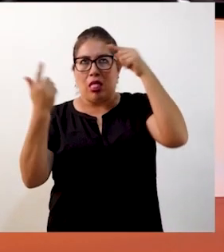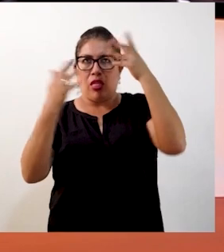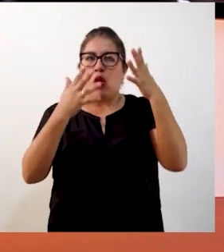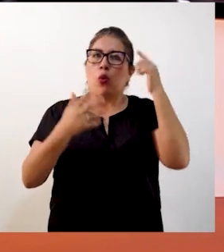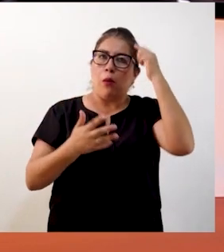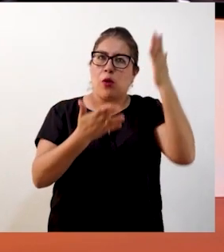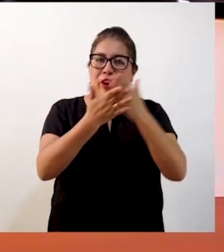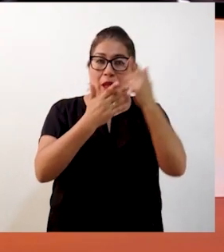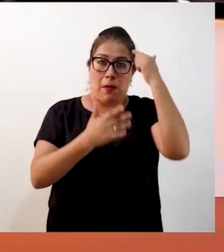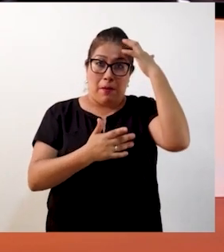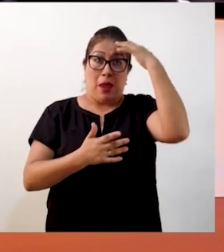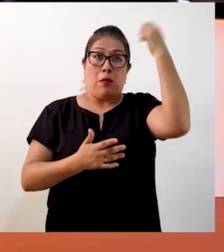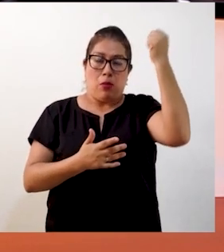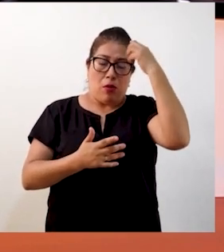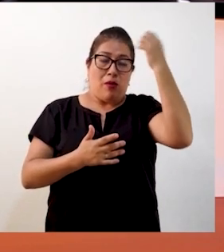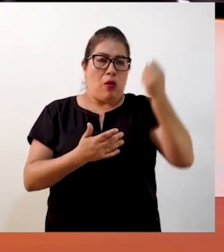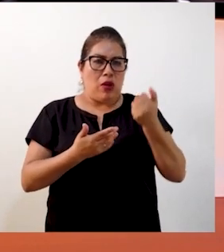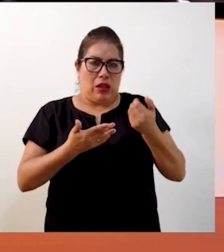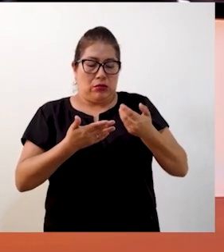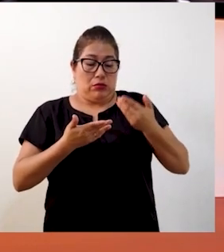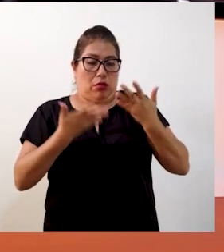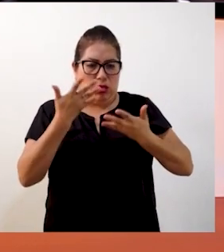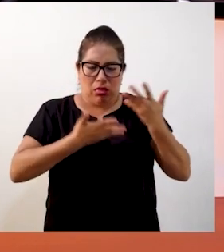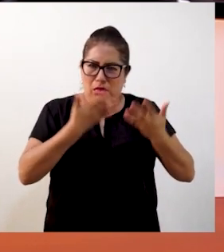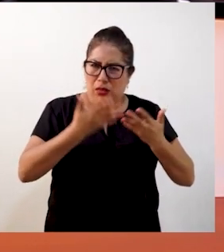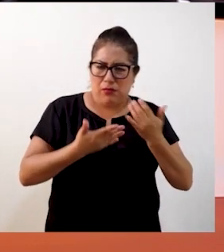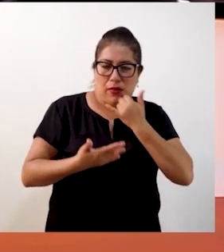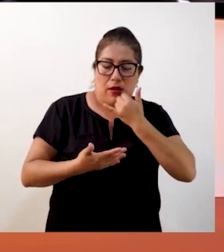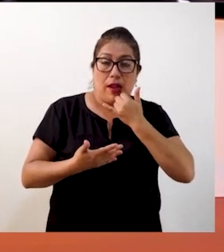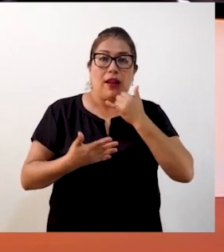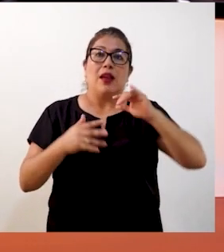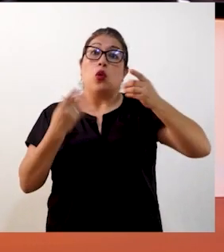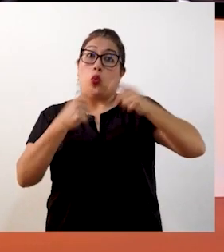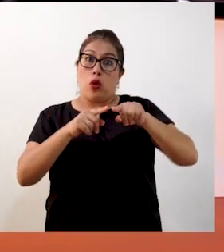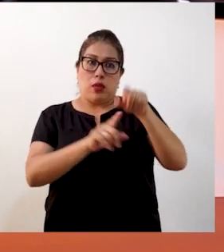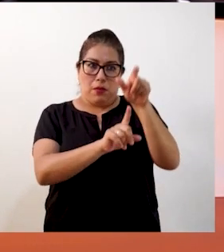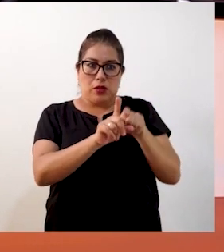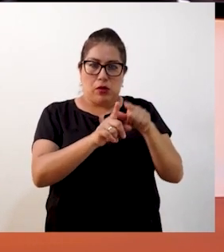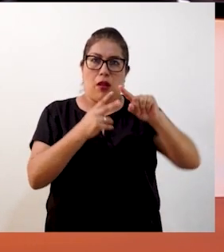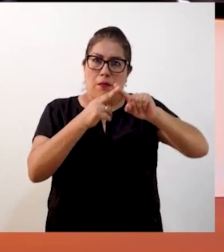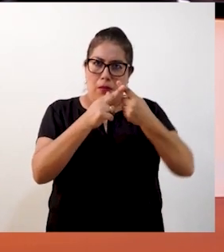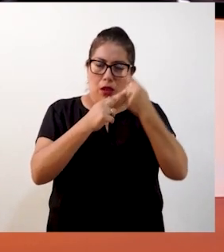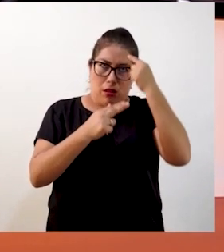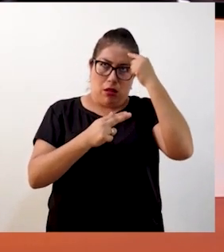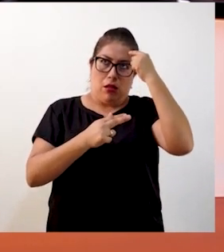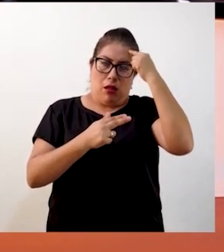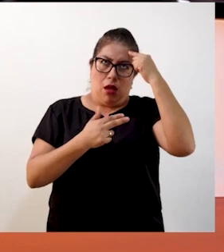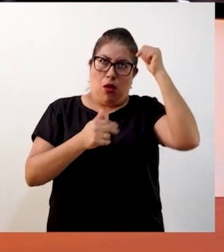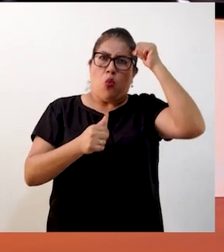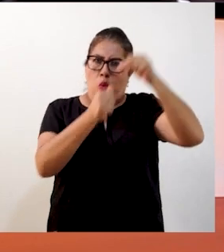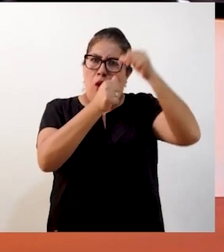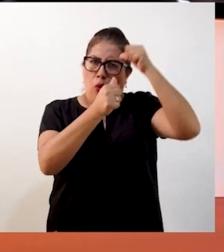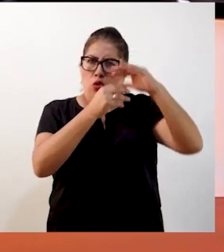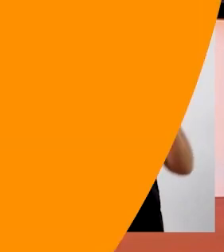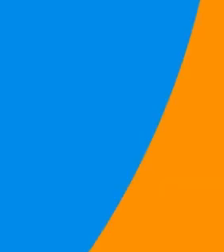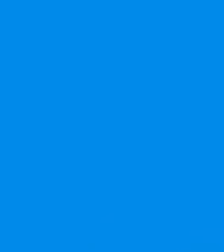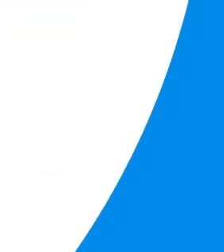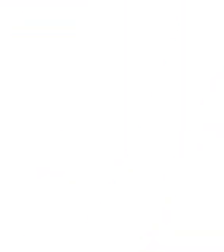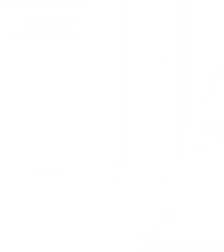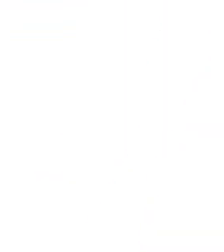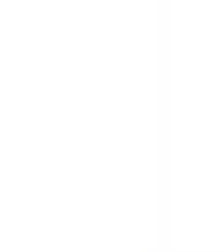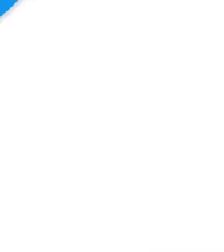trastornos de la memoria reciente. Entonces el paciente cuando está empezando el Alzheimer se puede acordar de